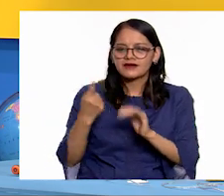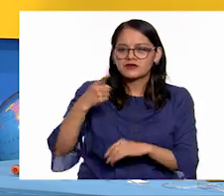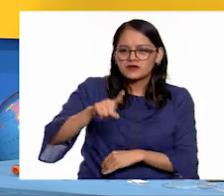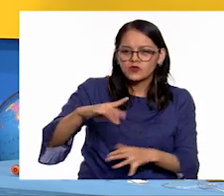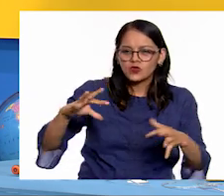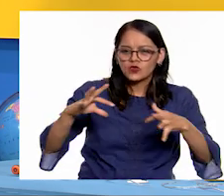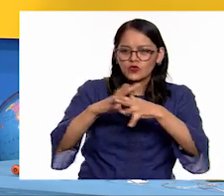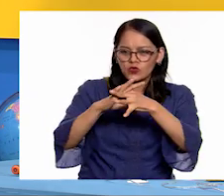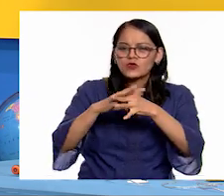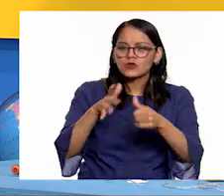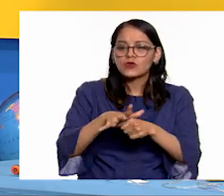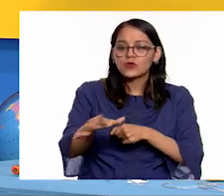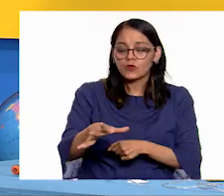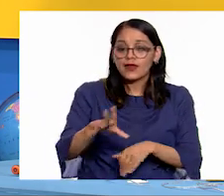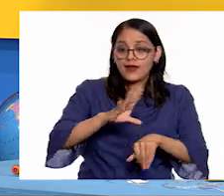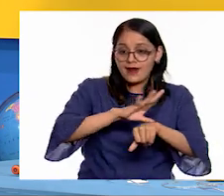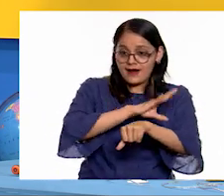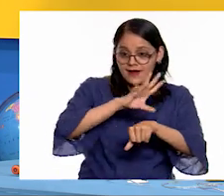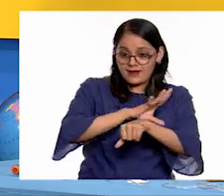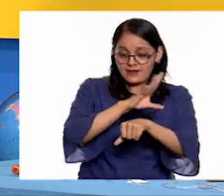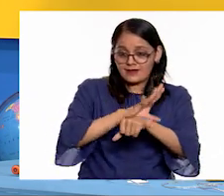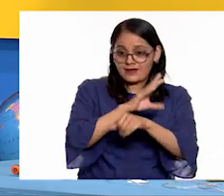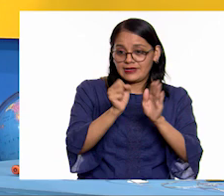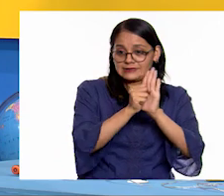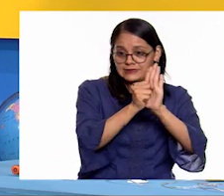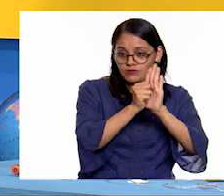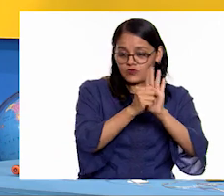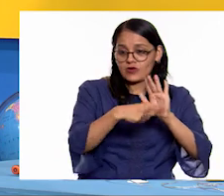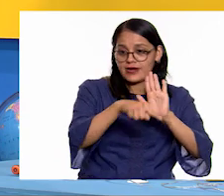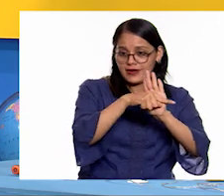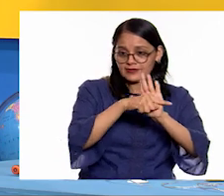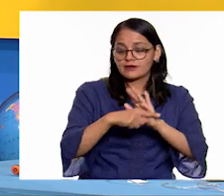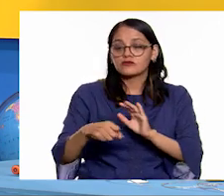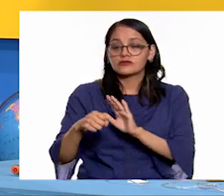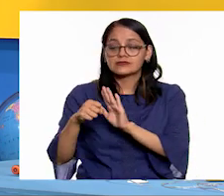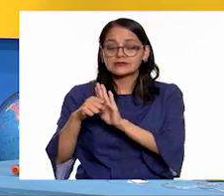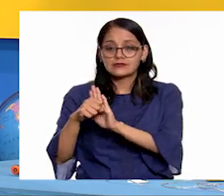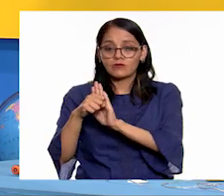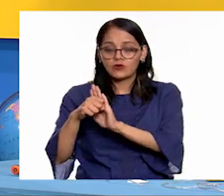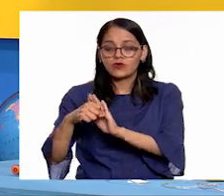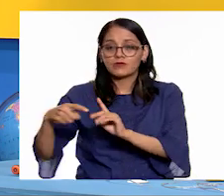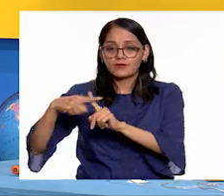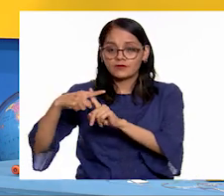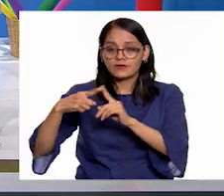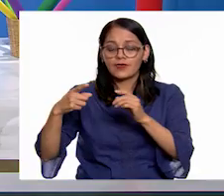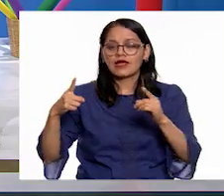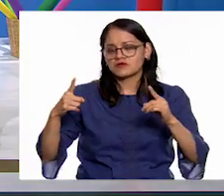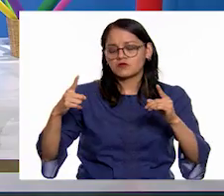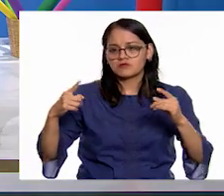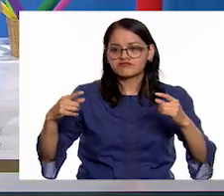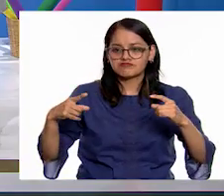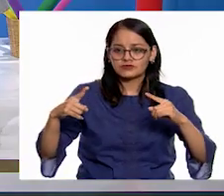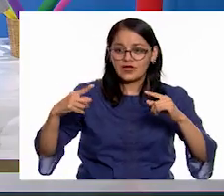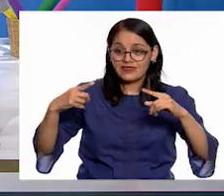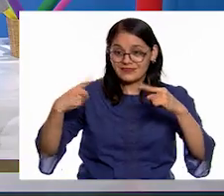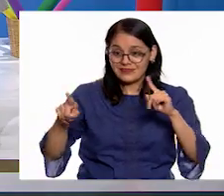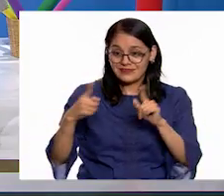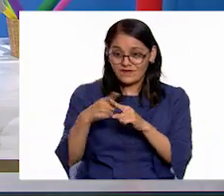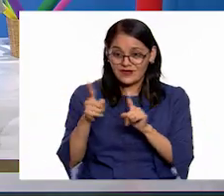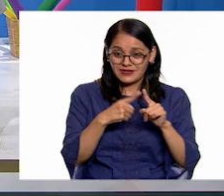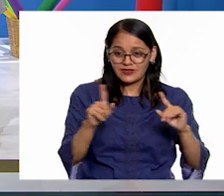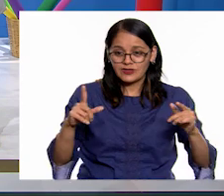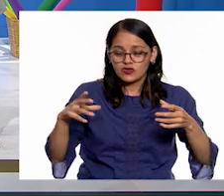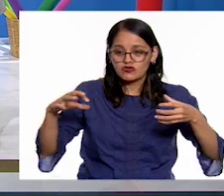sencilla. Las cargas de diferentes símbolos se atraen y las del mismo signo se repelen. Ya me quedó